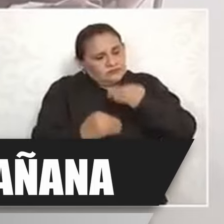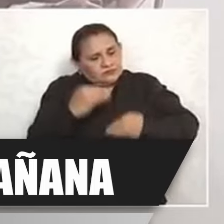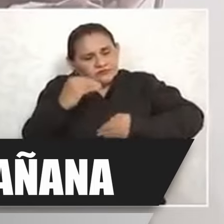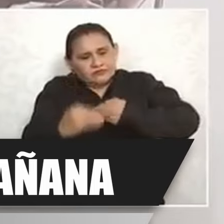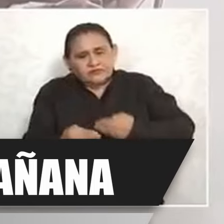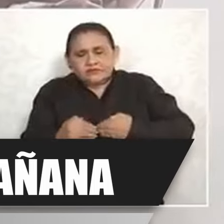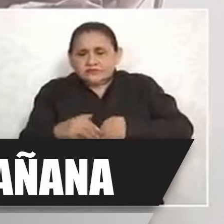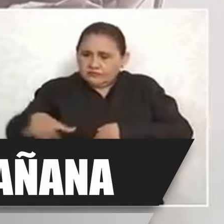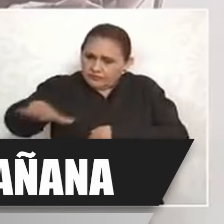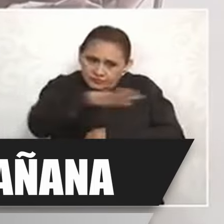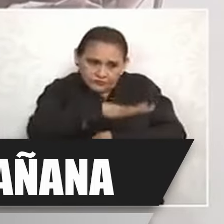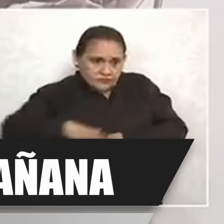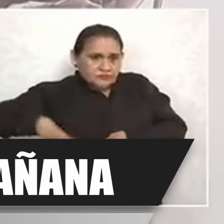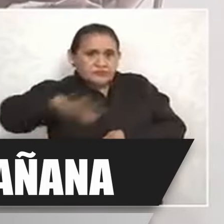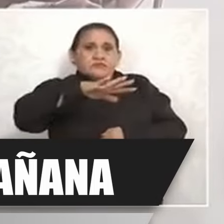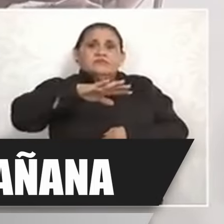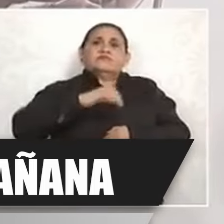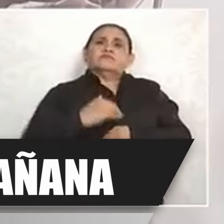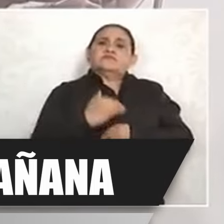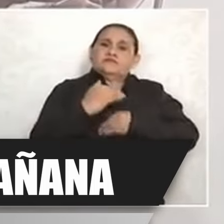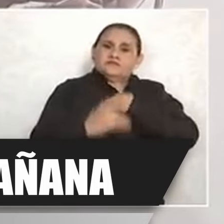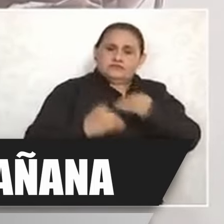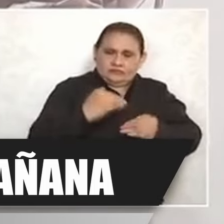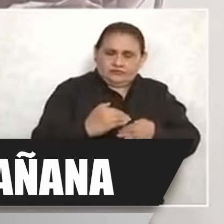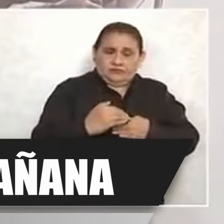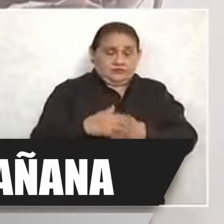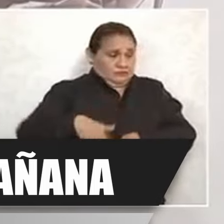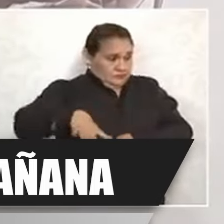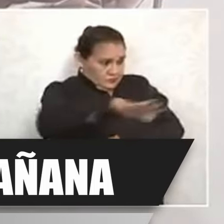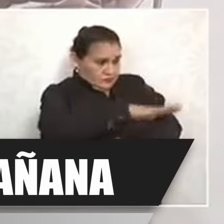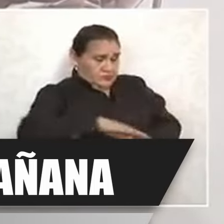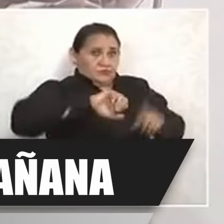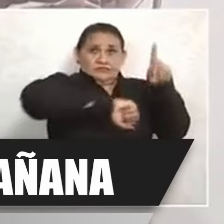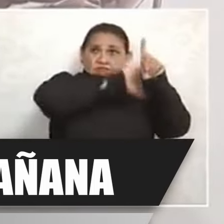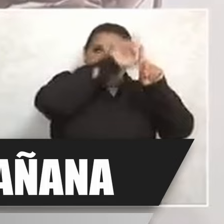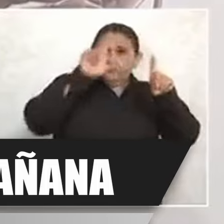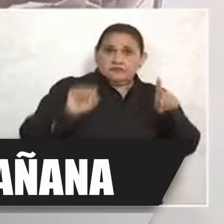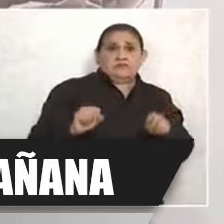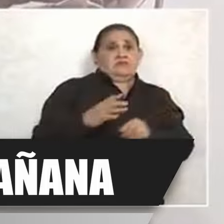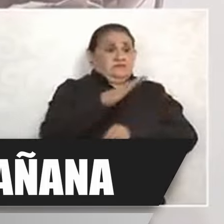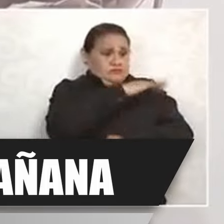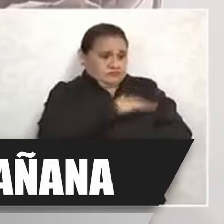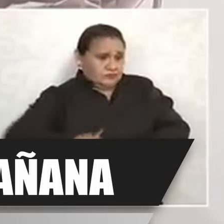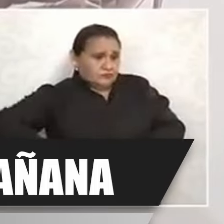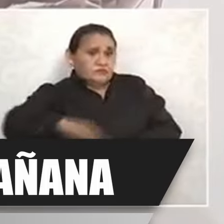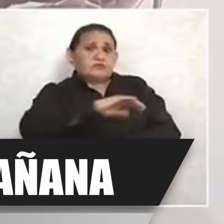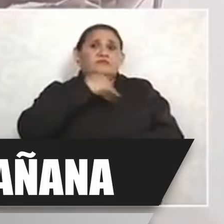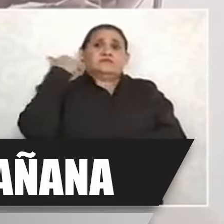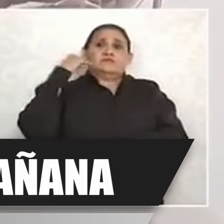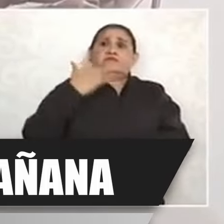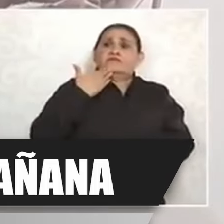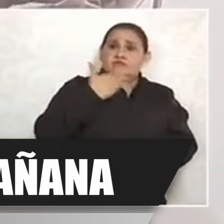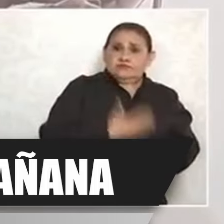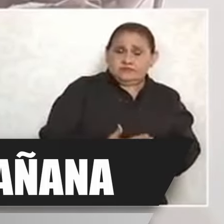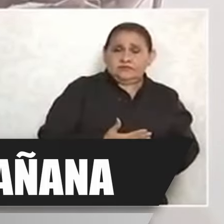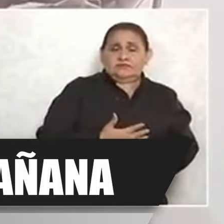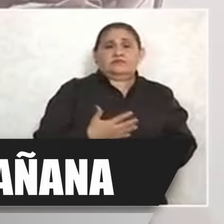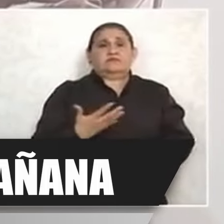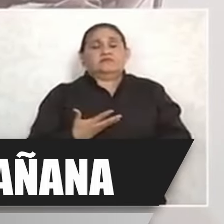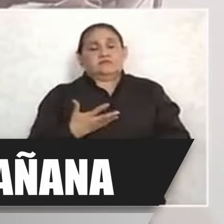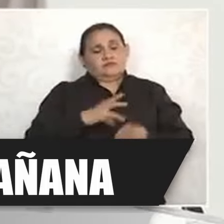entre todos y entre todas. Que para que a todo México le vaya bien, para que a todo Yucatán le vaya bien, tenemos